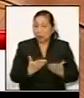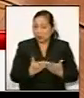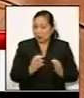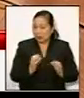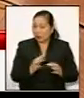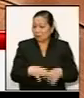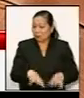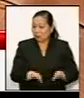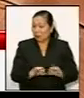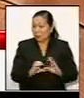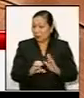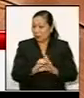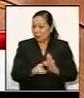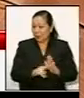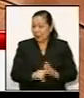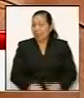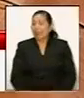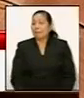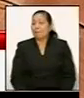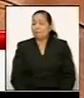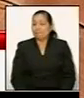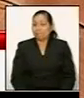importantes en el currículo